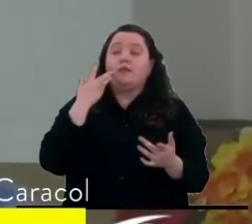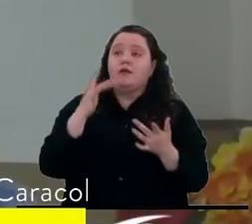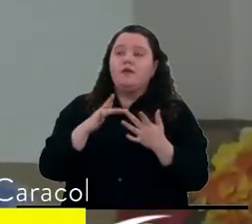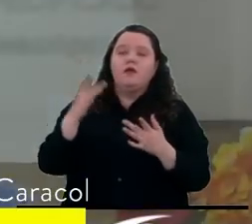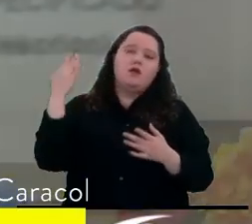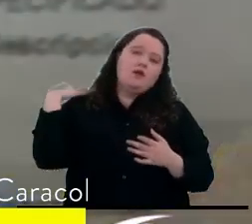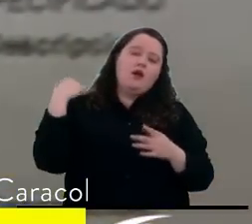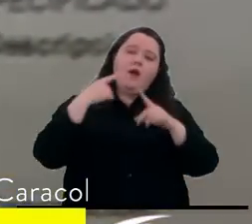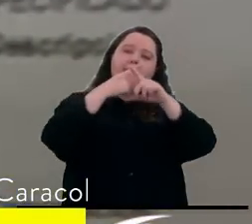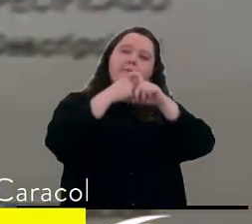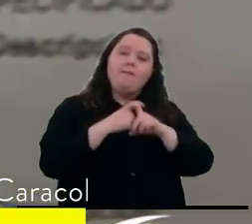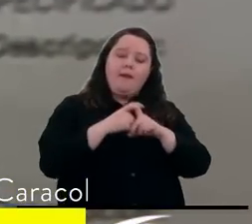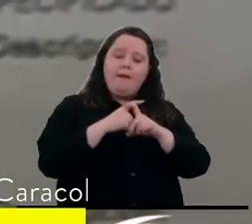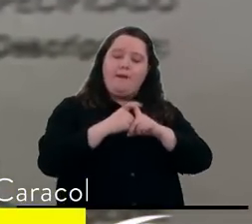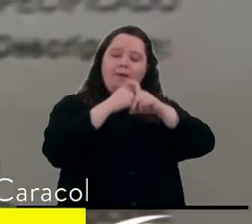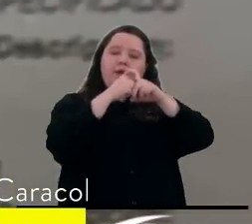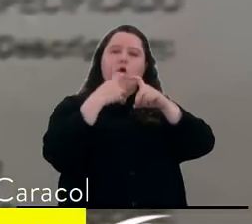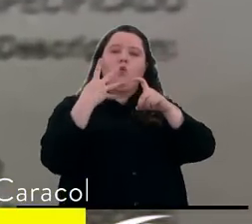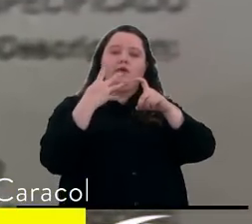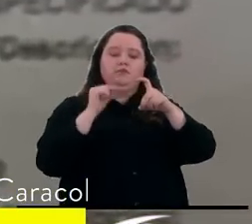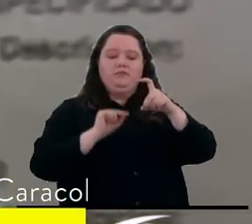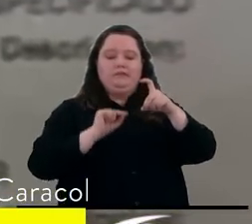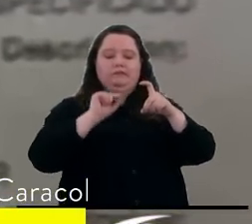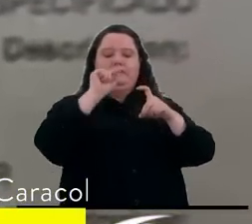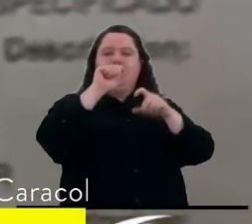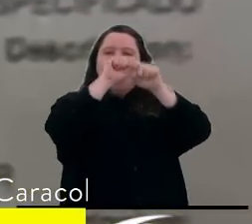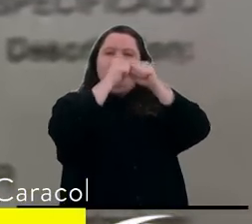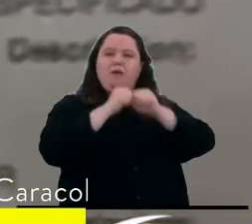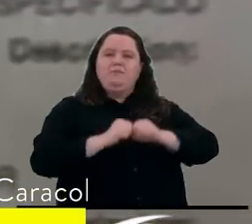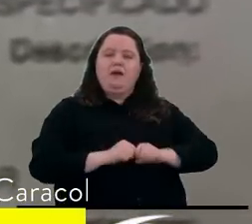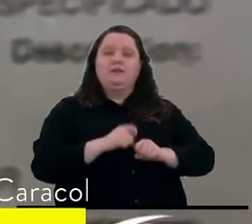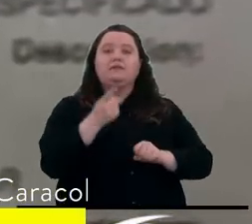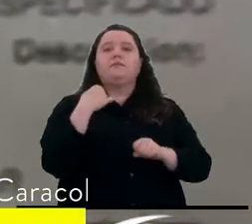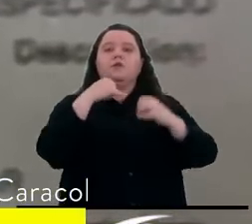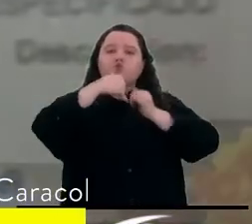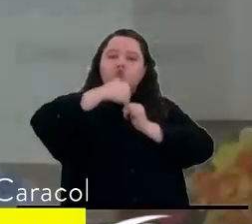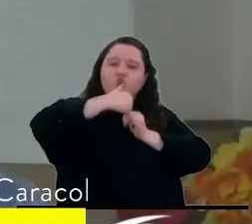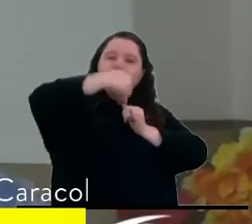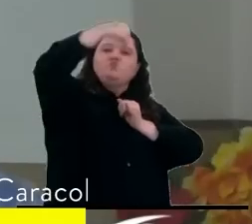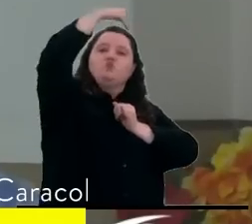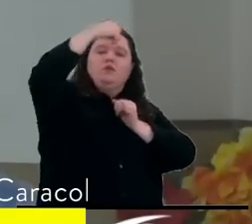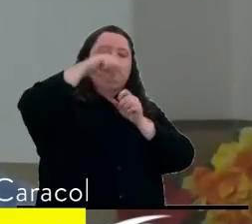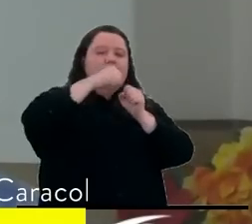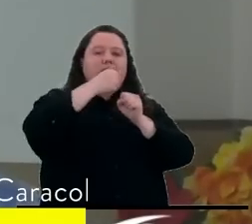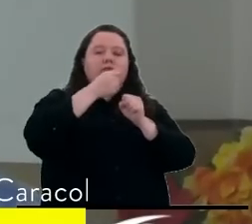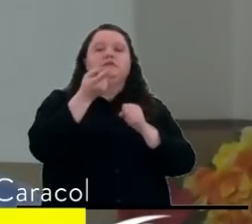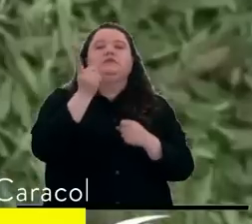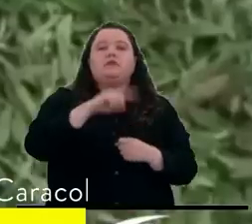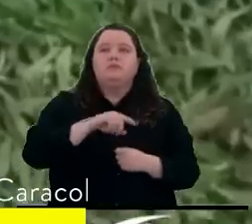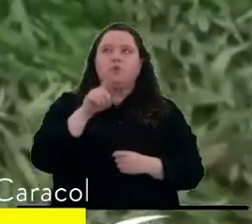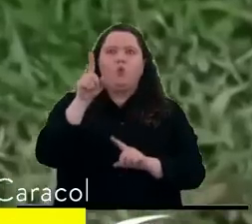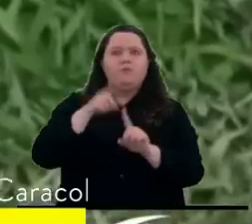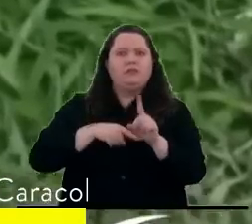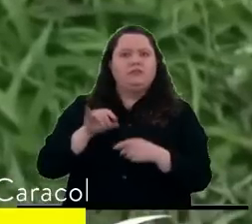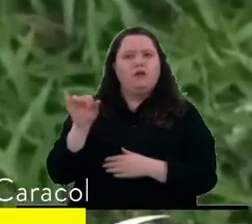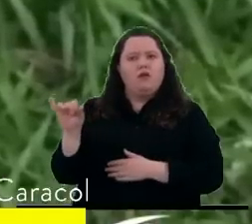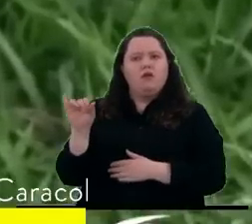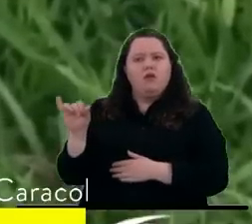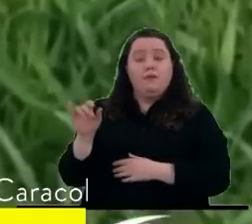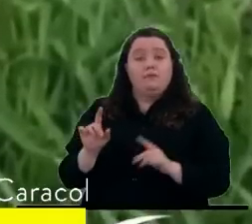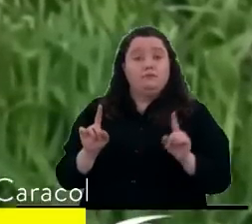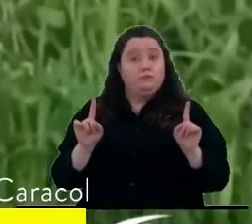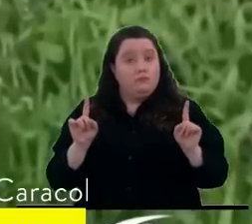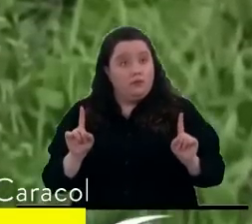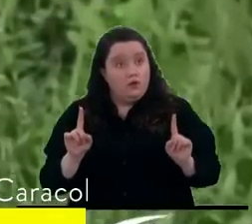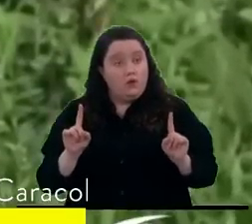fracturado 4 vértebras, diferentes vértebras, entonces también la médula espinal. Aquí duró casi aproximadamente 1 mes. Sin embargo,